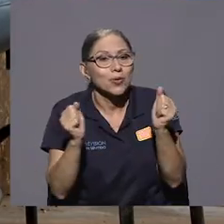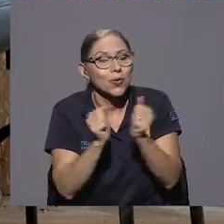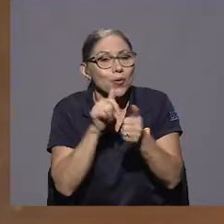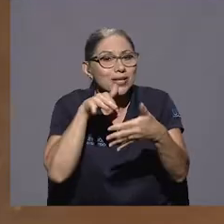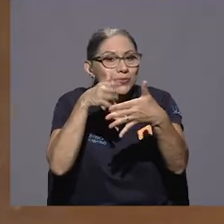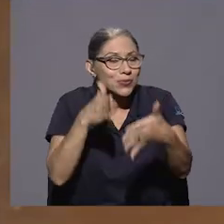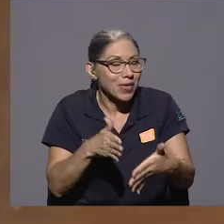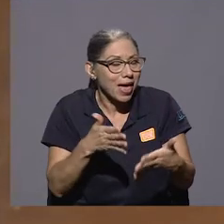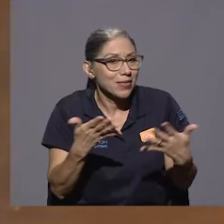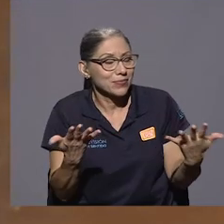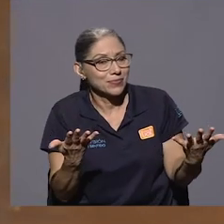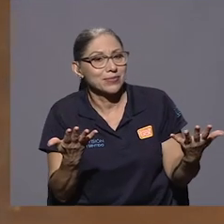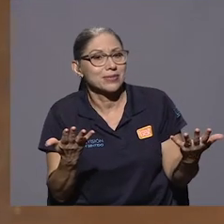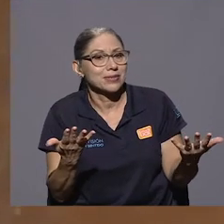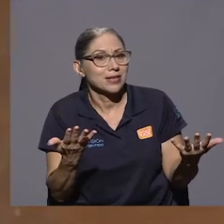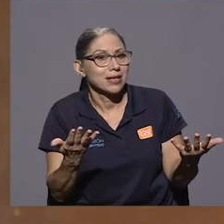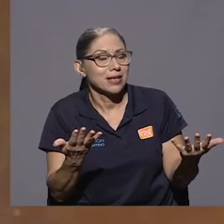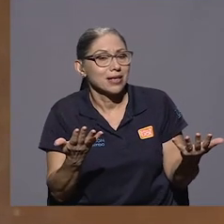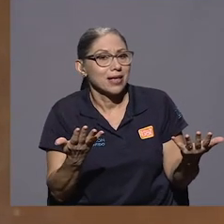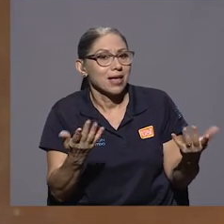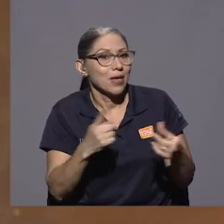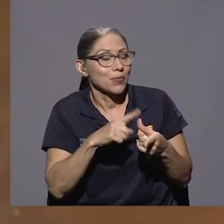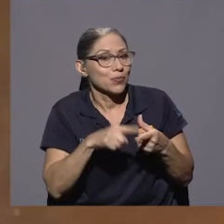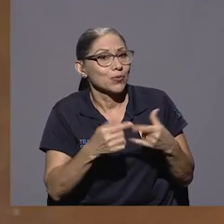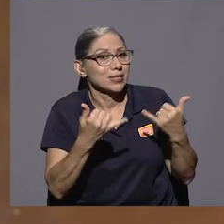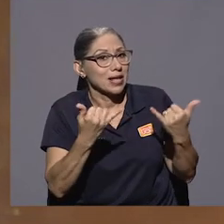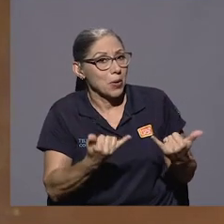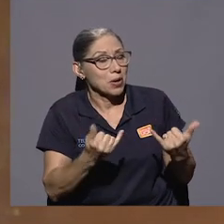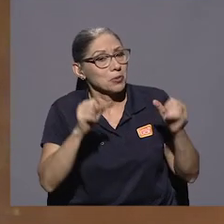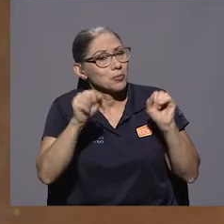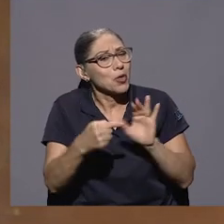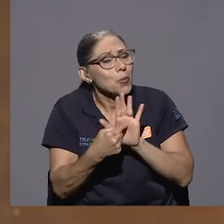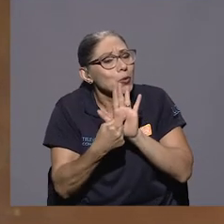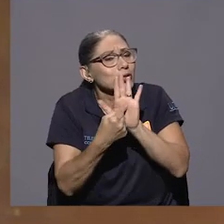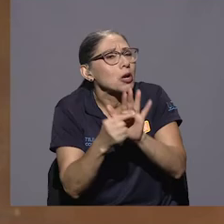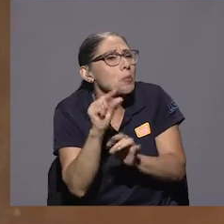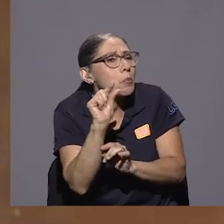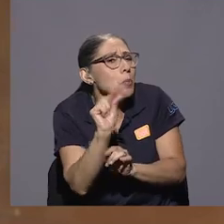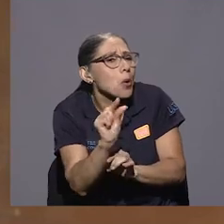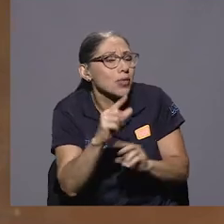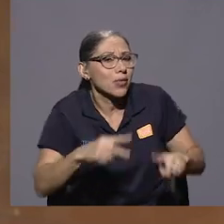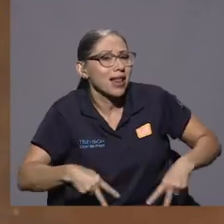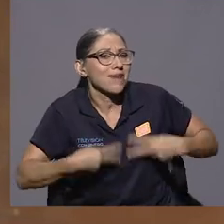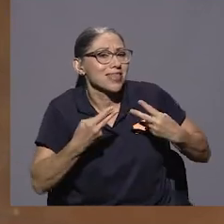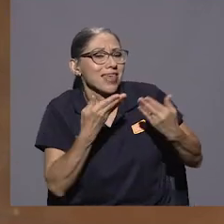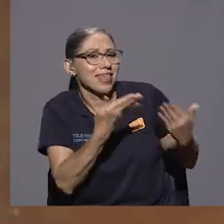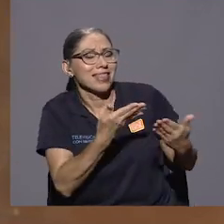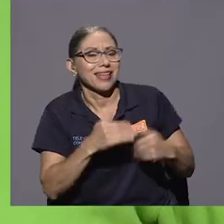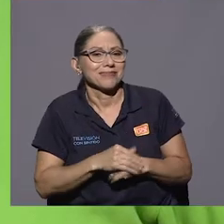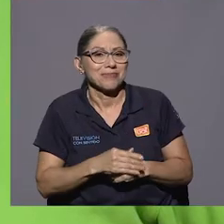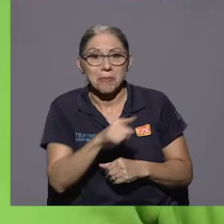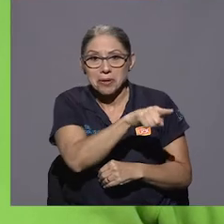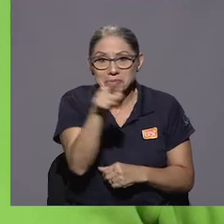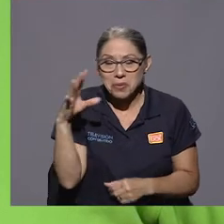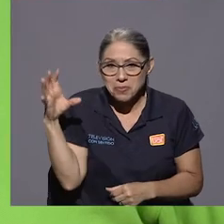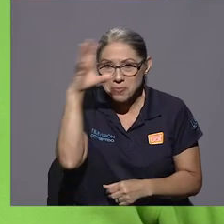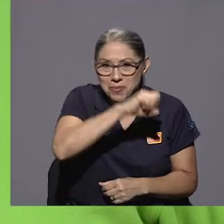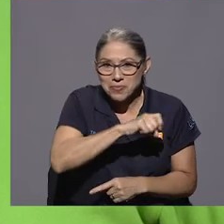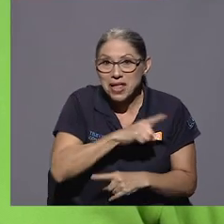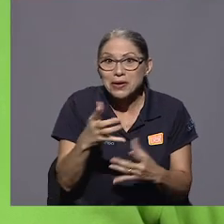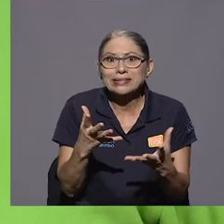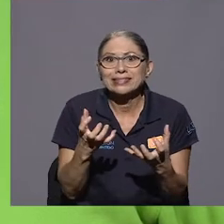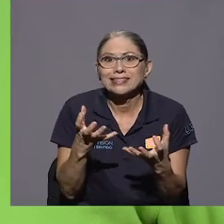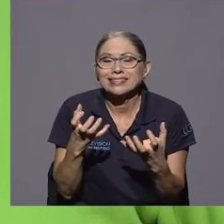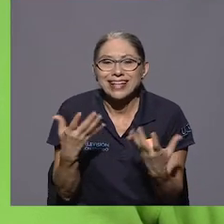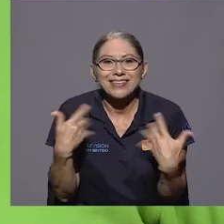Horas. Así que hoy apenas hemos podido mostrarle un cachito de la vida de Edgar a la gente, pero les vamos a dejar con